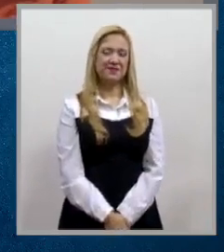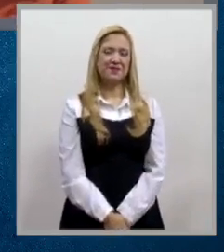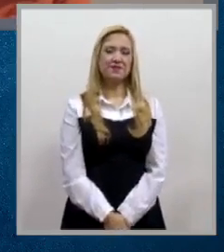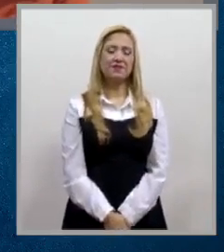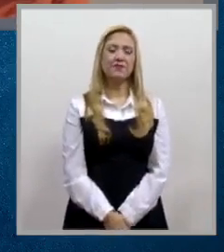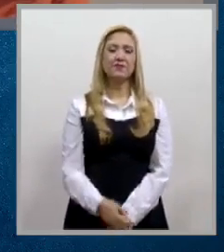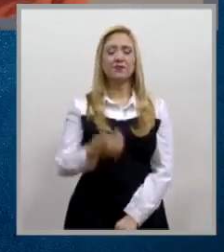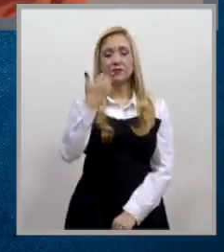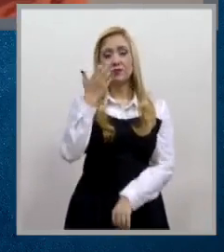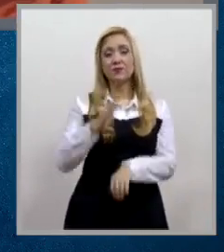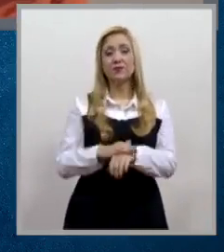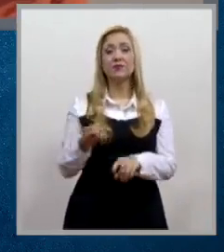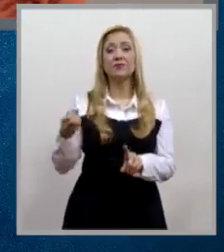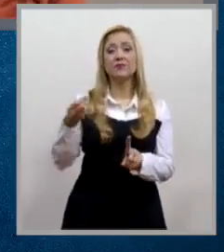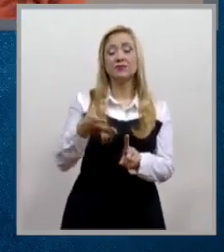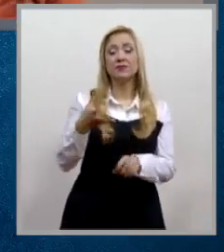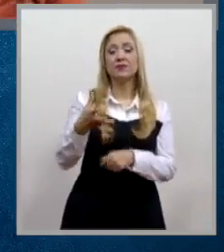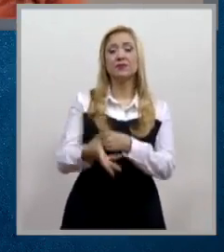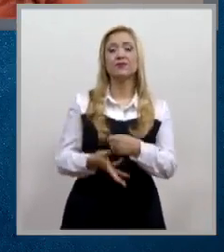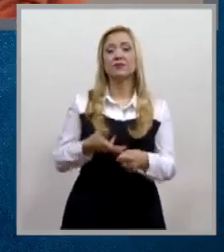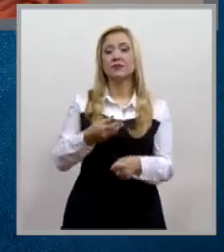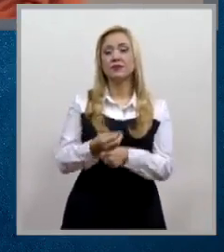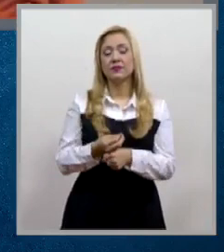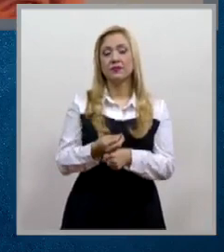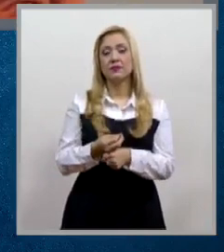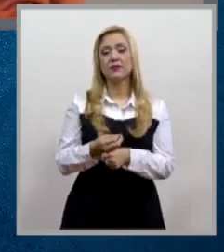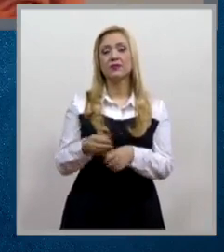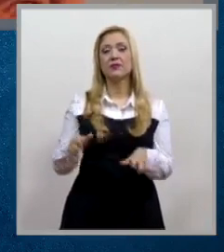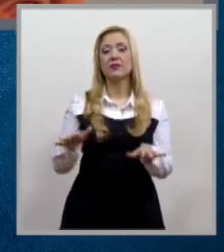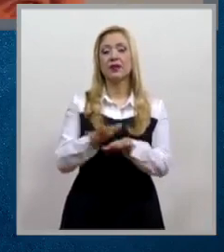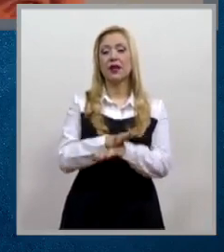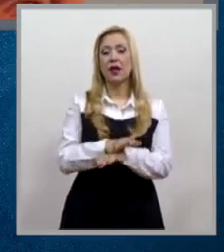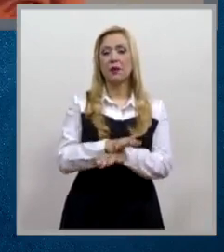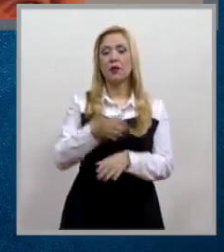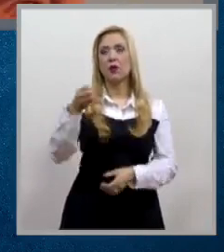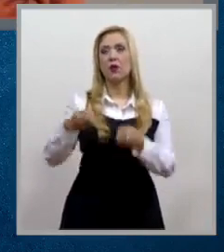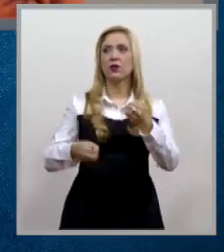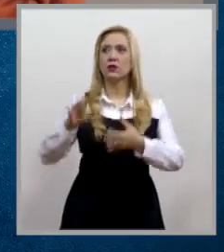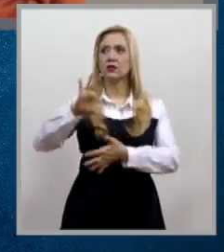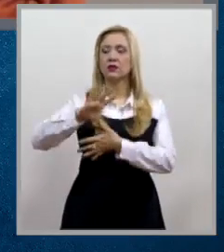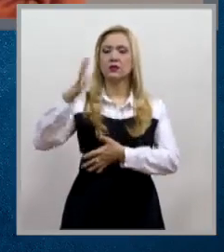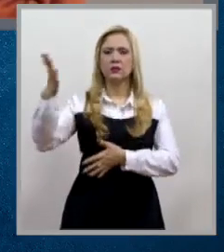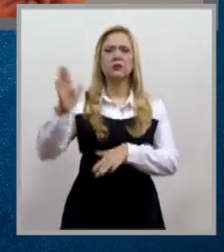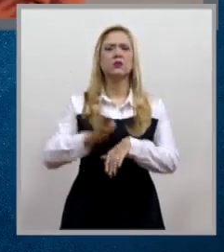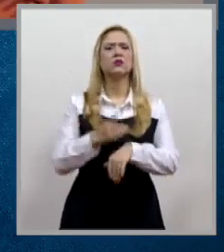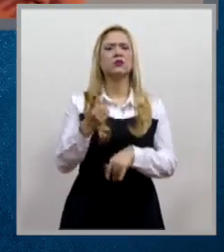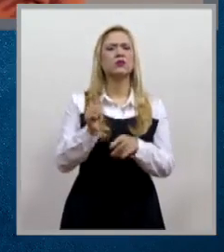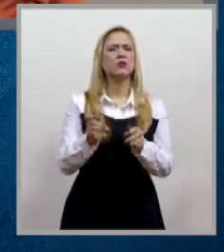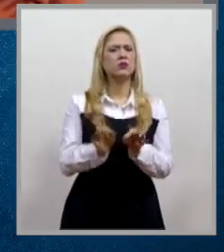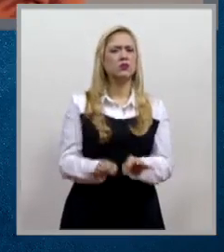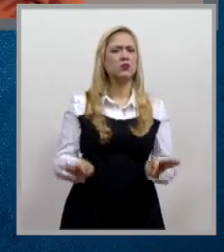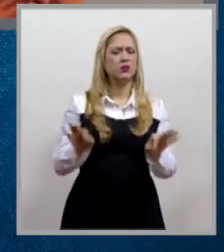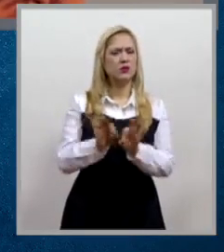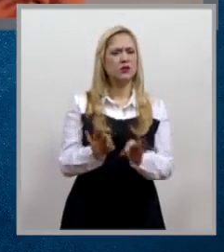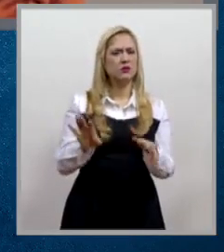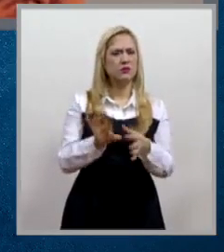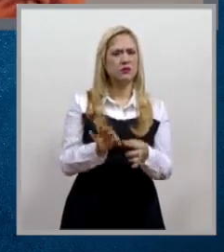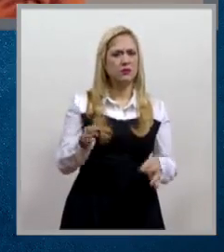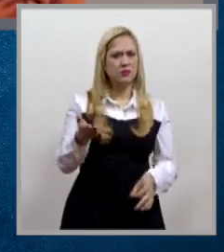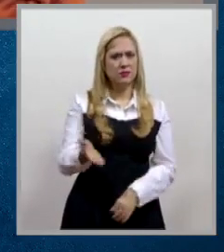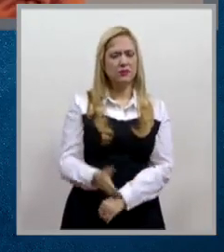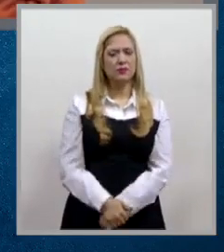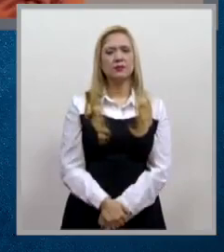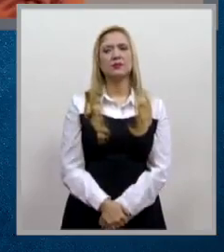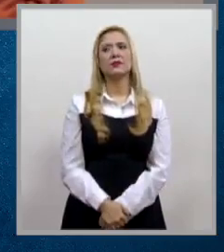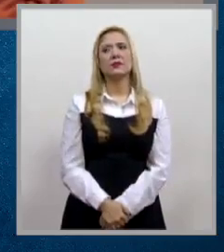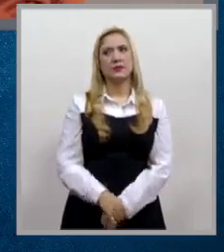gustaría complementar el tema de las reparaciones con vocación transformadora de la Corte Interamericana y por qué es tan relevante ponerlo sobre la mesa. Sí, bueno, en la sentencia